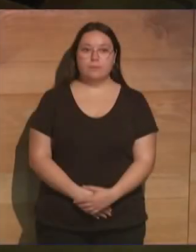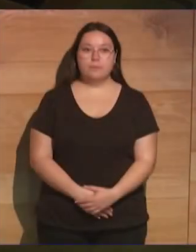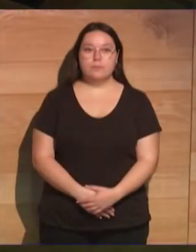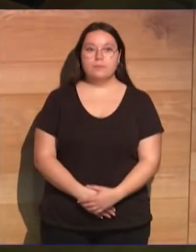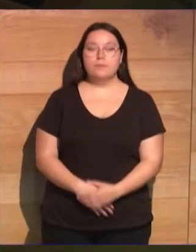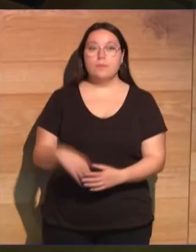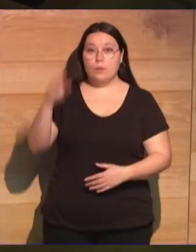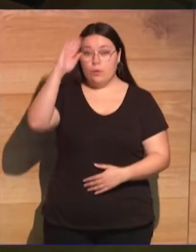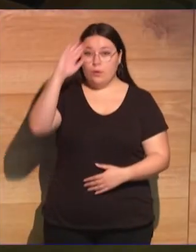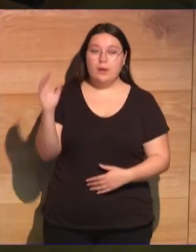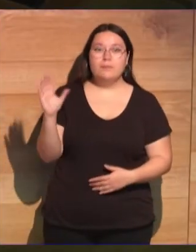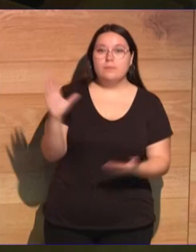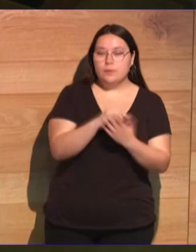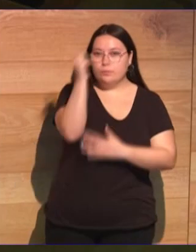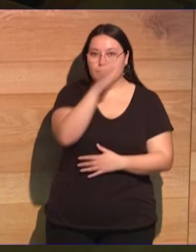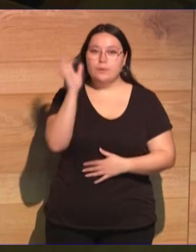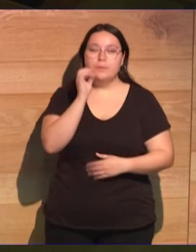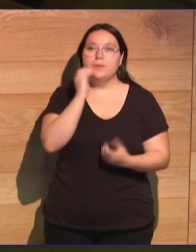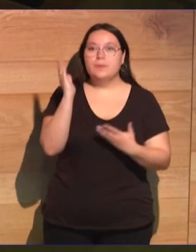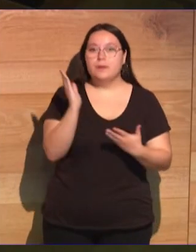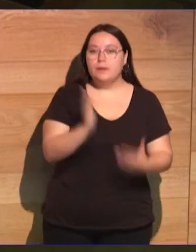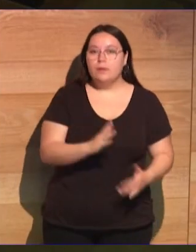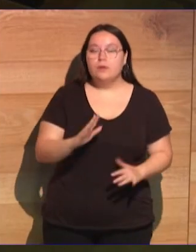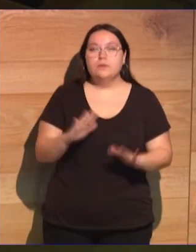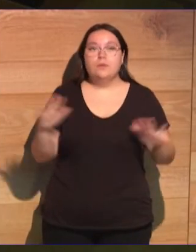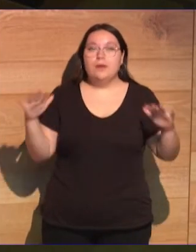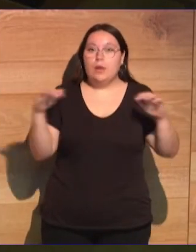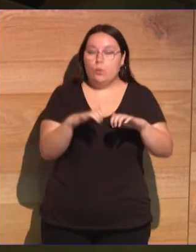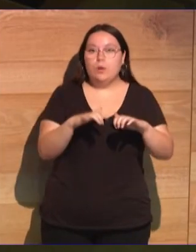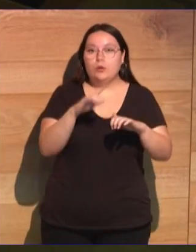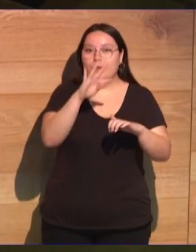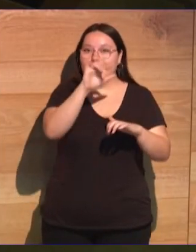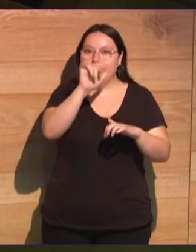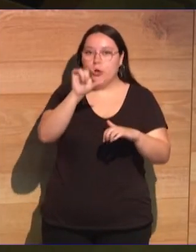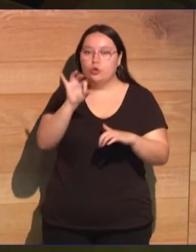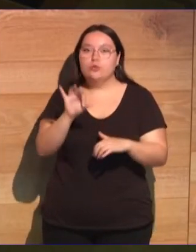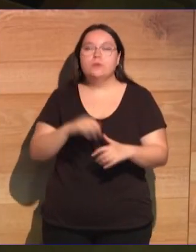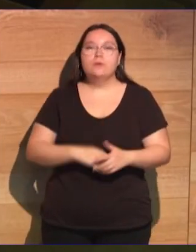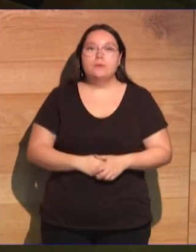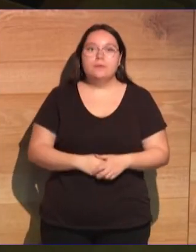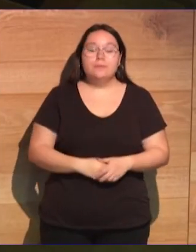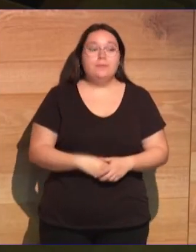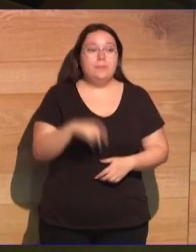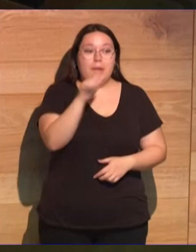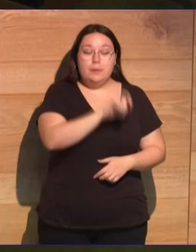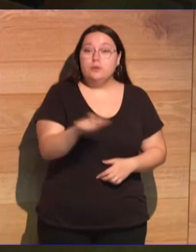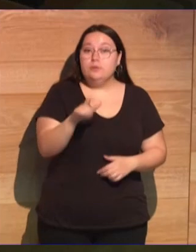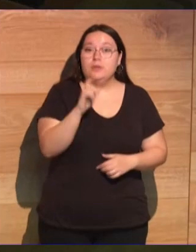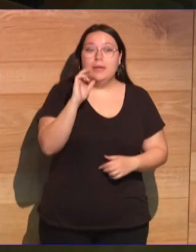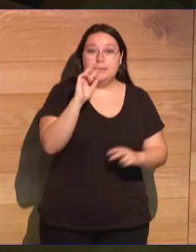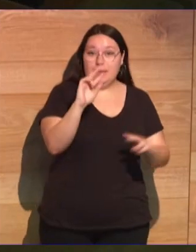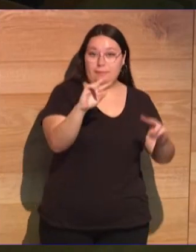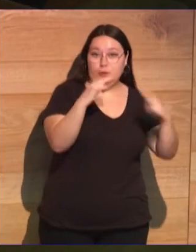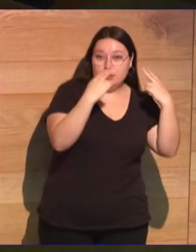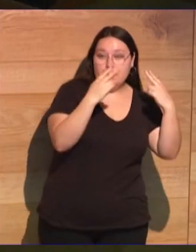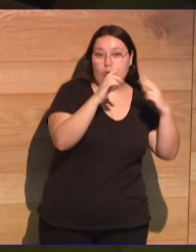Hola a todos y a todas, bienvenidos a un nuevo encuentro Telos, tanto a los que nos estáis viendo en streaming y bueno, en